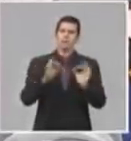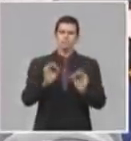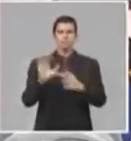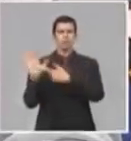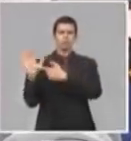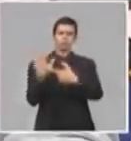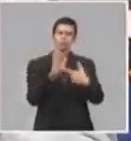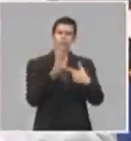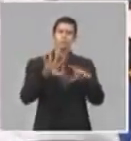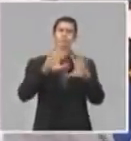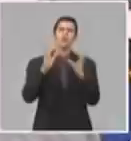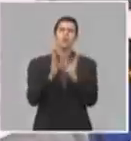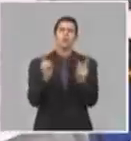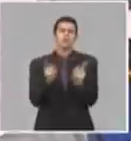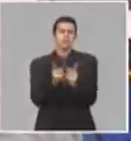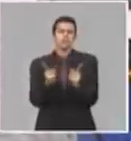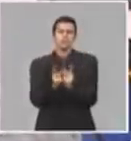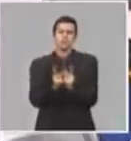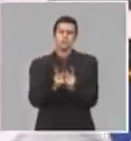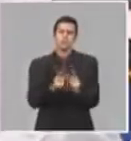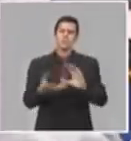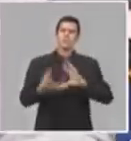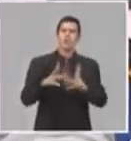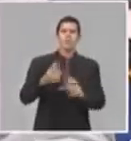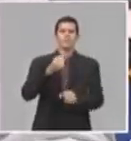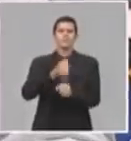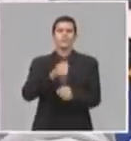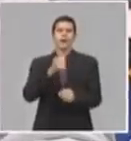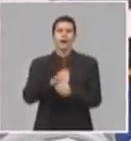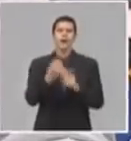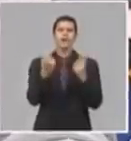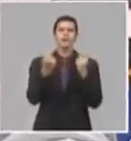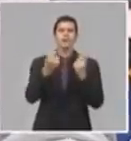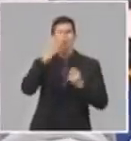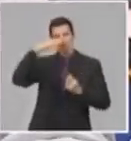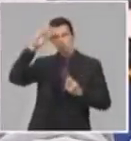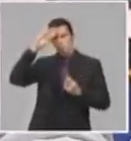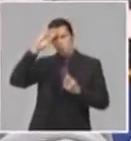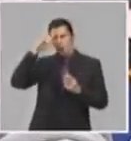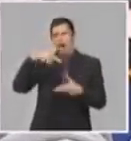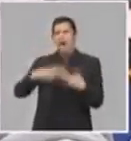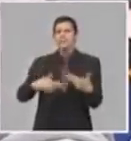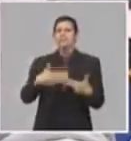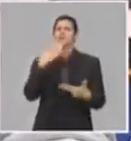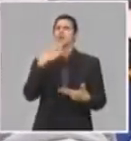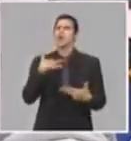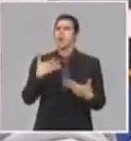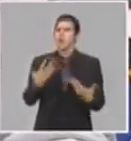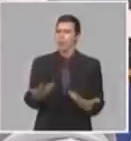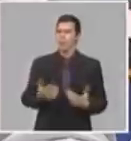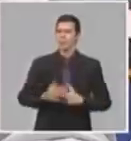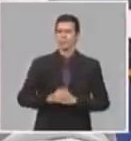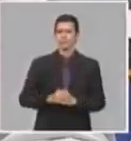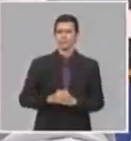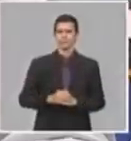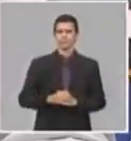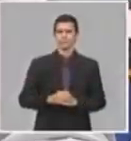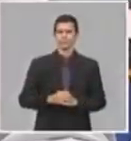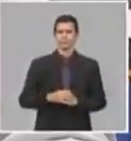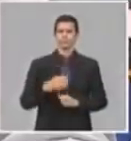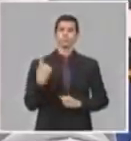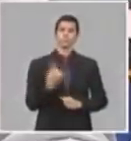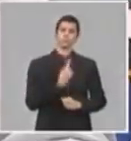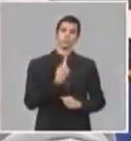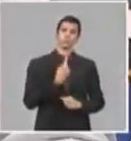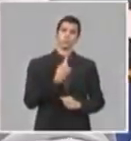estrategia. Nosotros consideramos de que el contenido del discurso del presidente de la